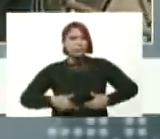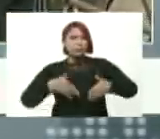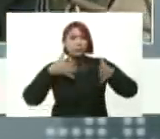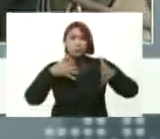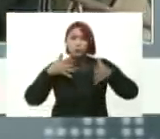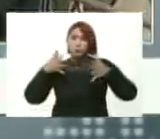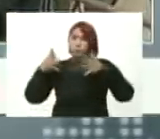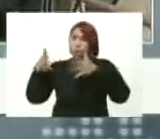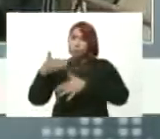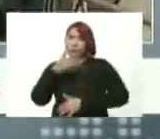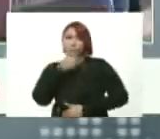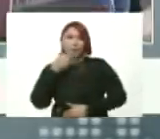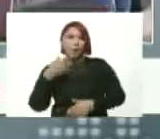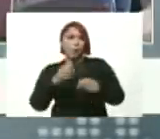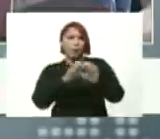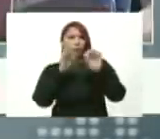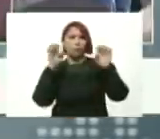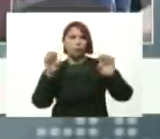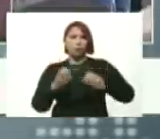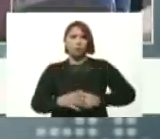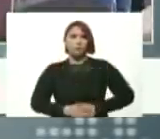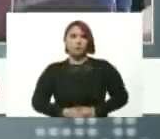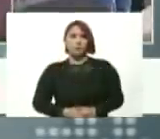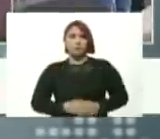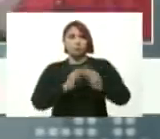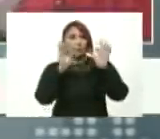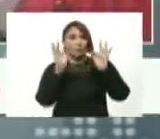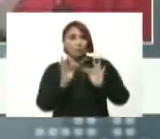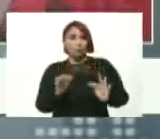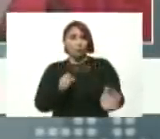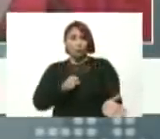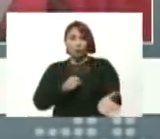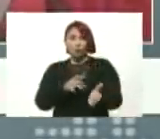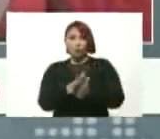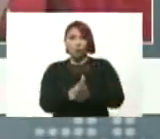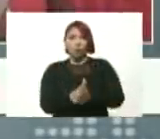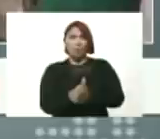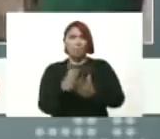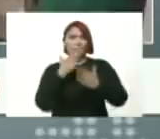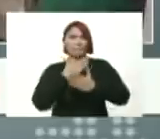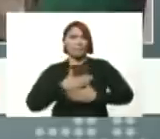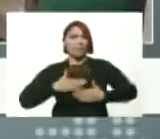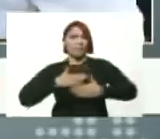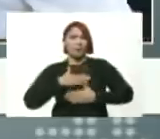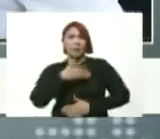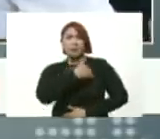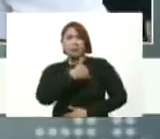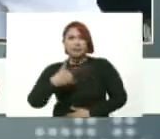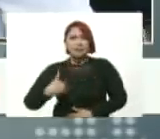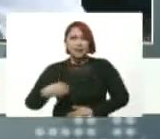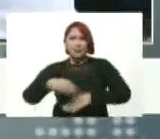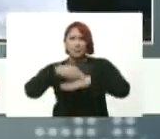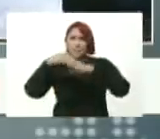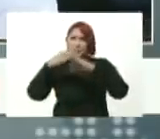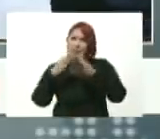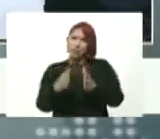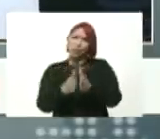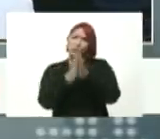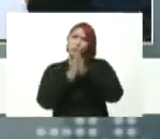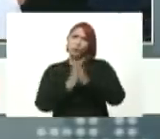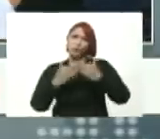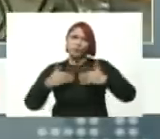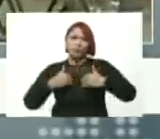la mejor de manera gratuita con la mayor calidad yo quisiera que el ministro carlos alvarado